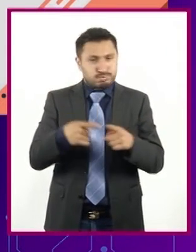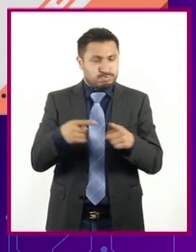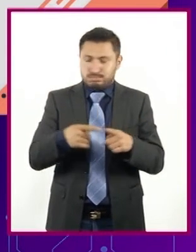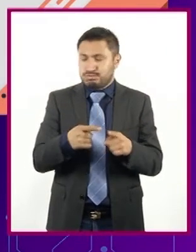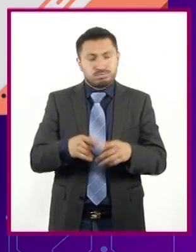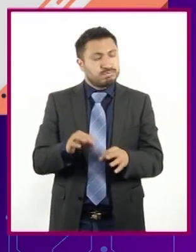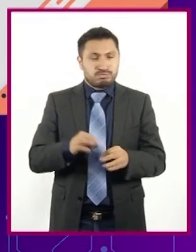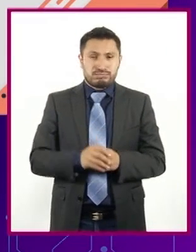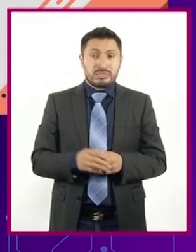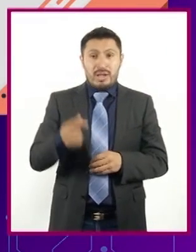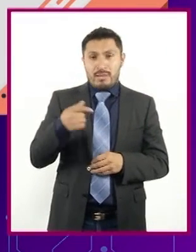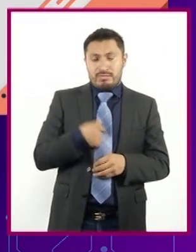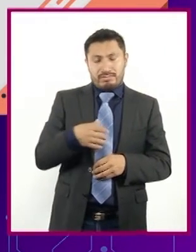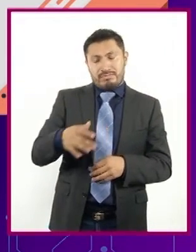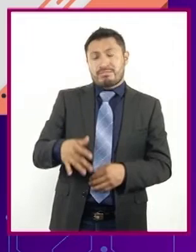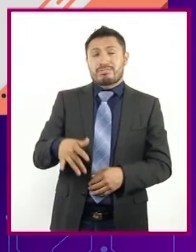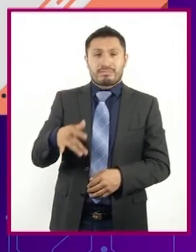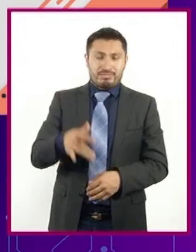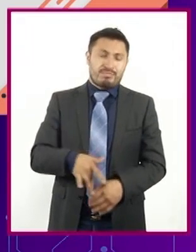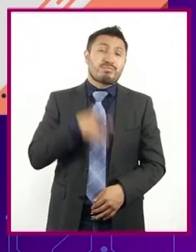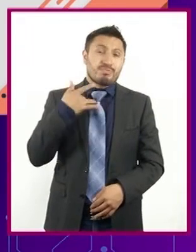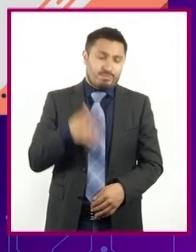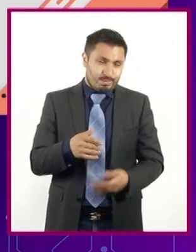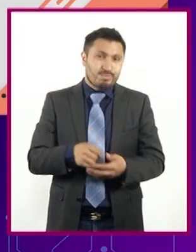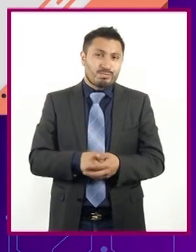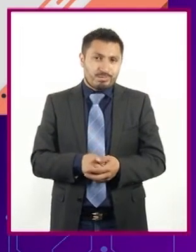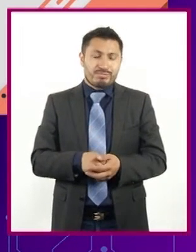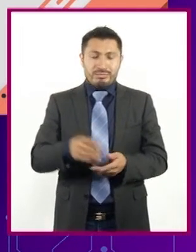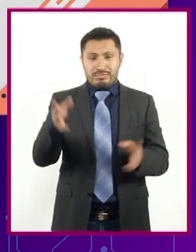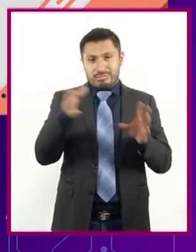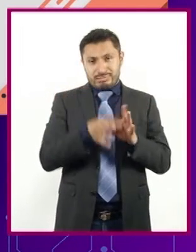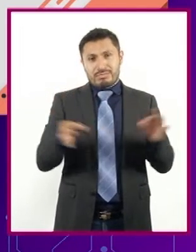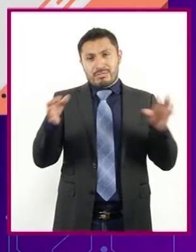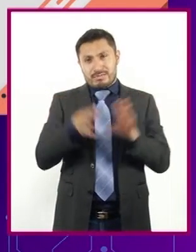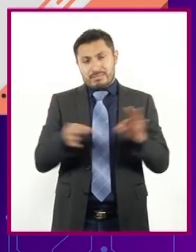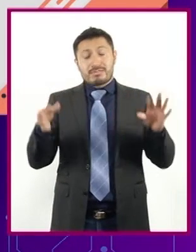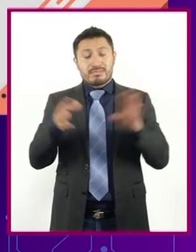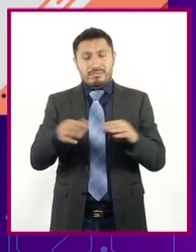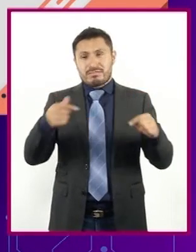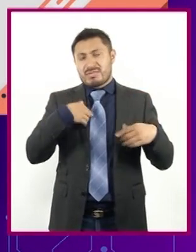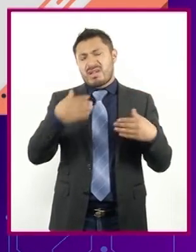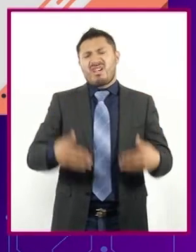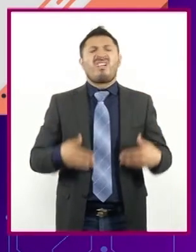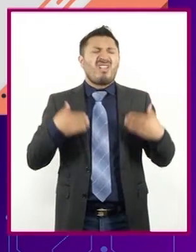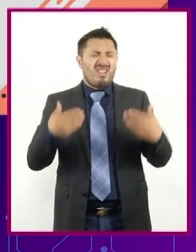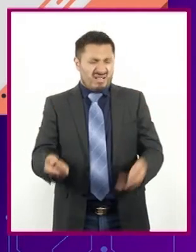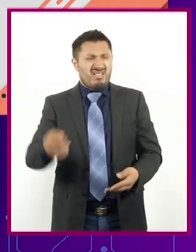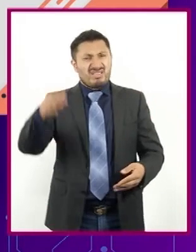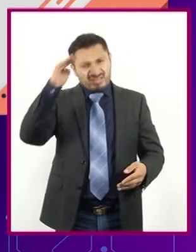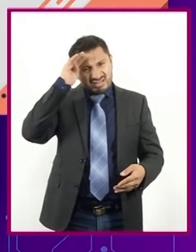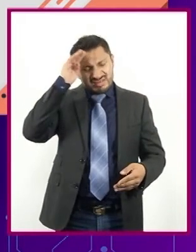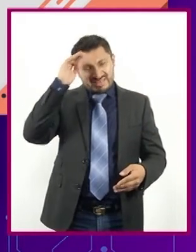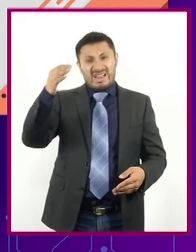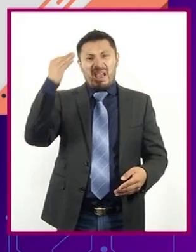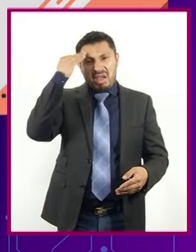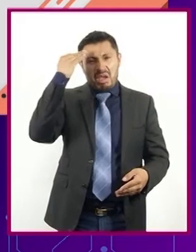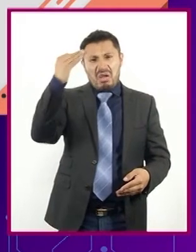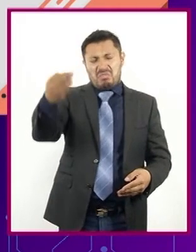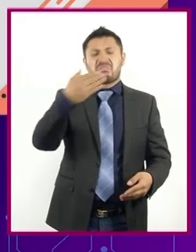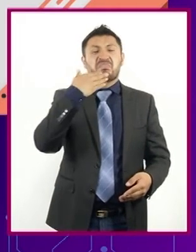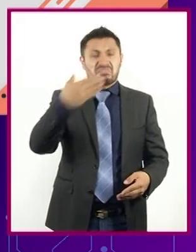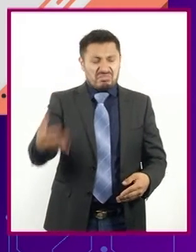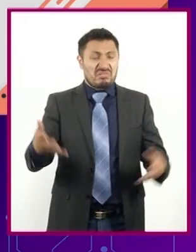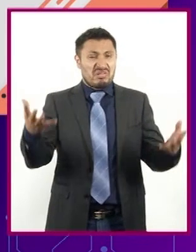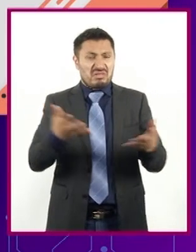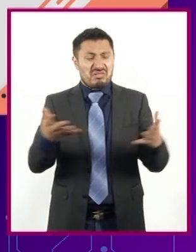correcta. Yo fui sincera y le expliqué que me confié pensando que tenía mucho tiempo para realizar